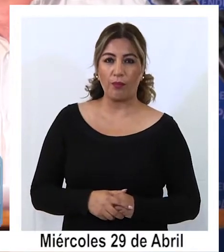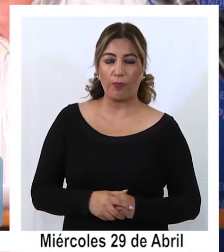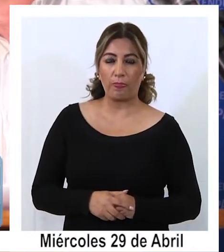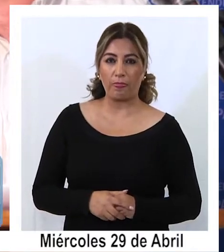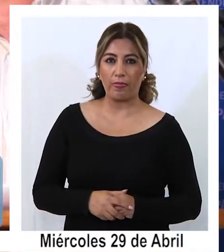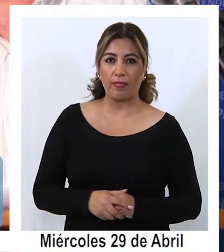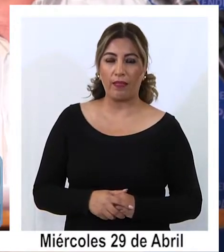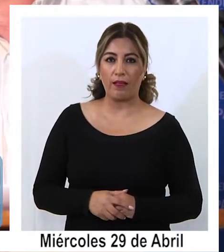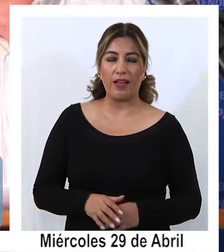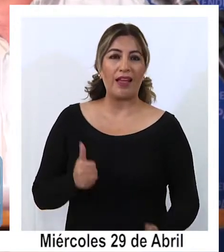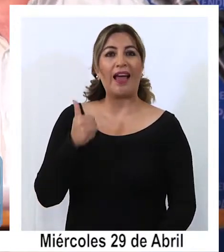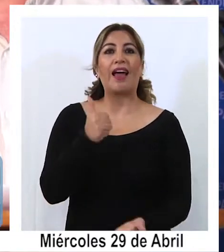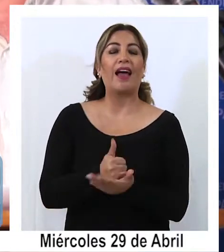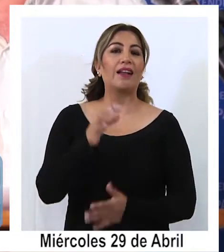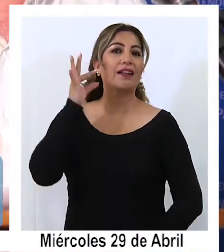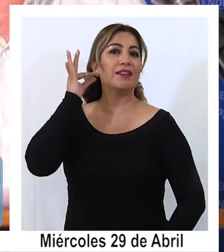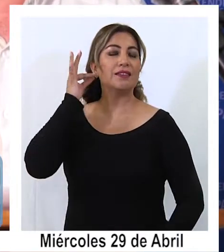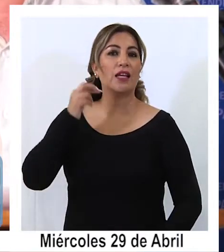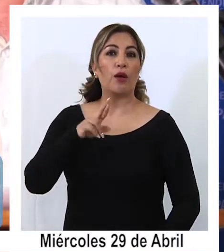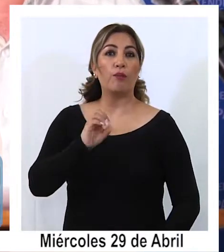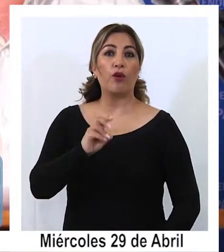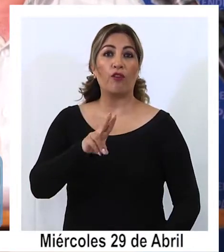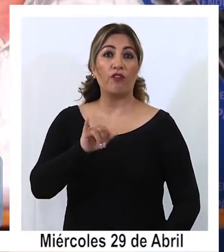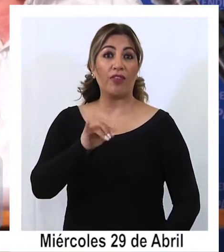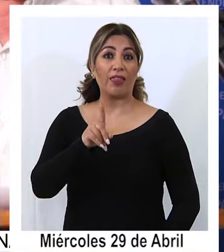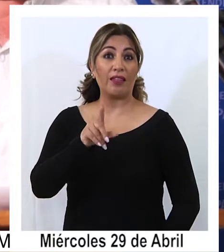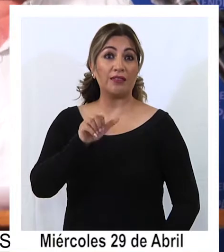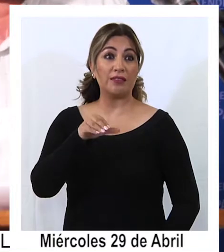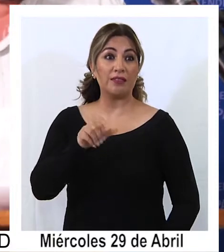la alcaldesa de Providencia diga, ¿no es cierto?,